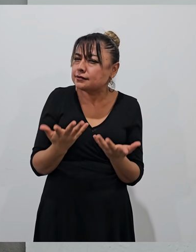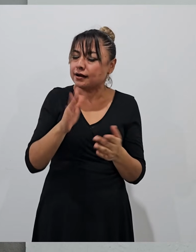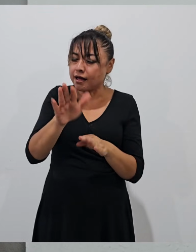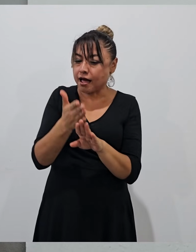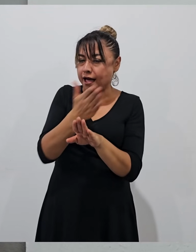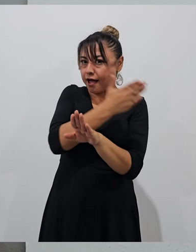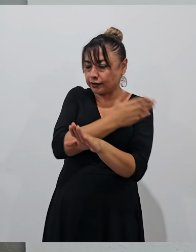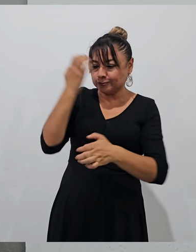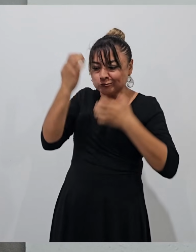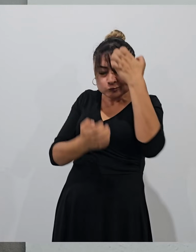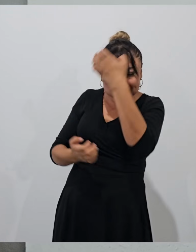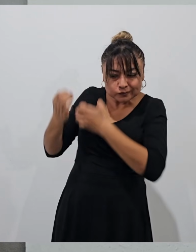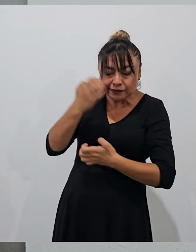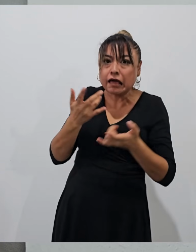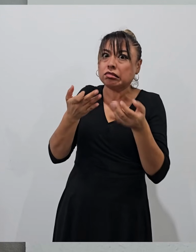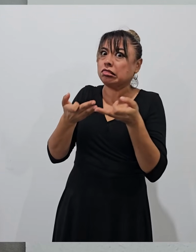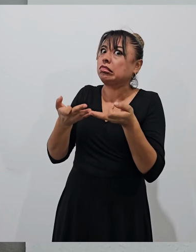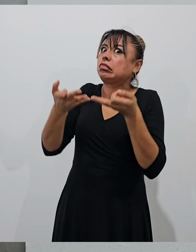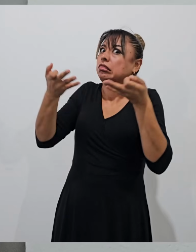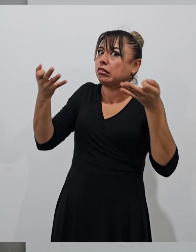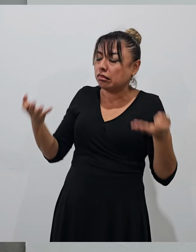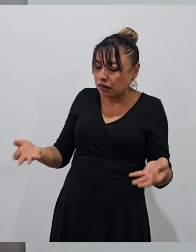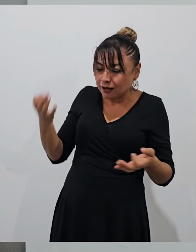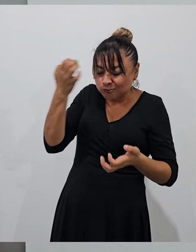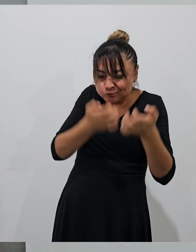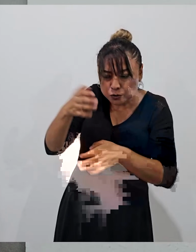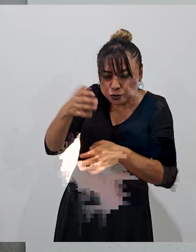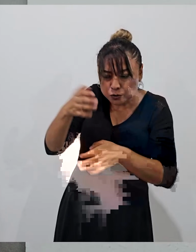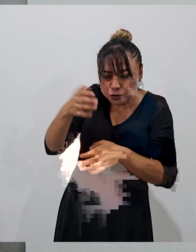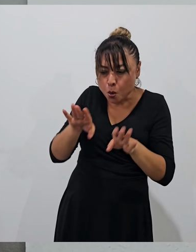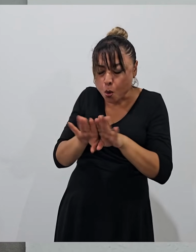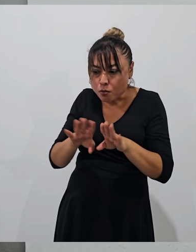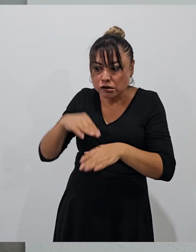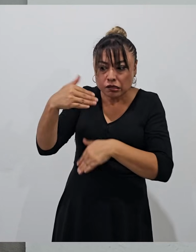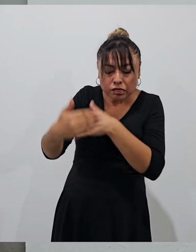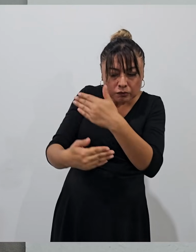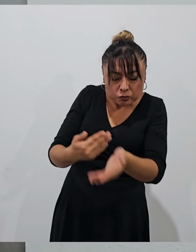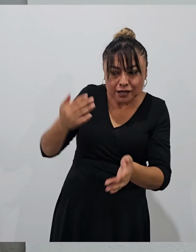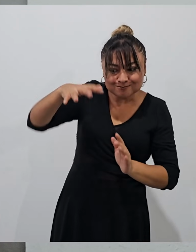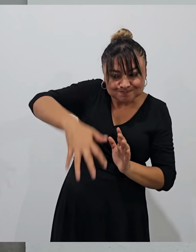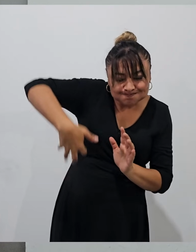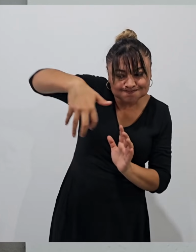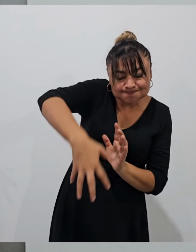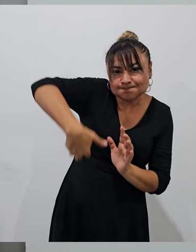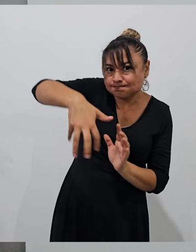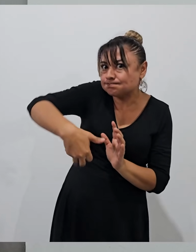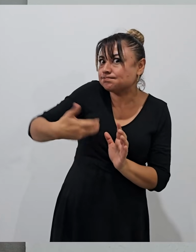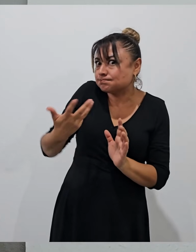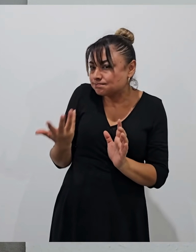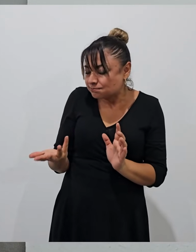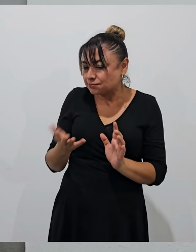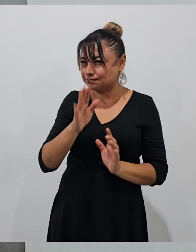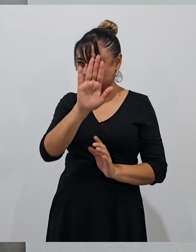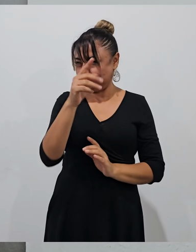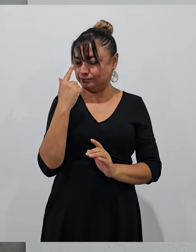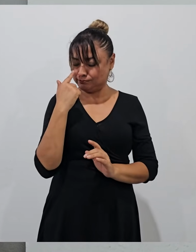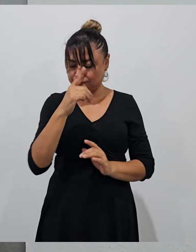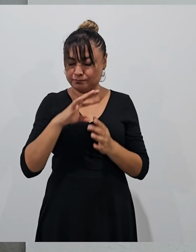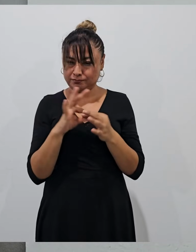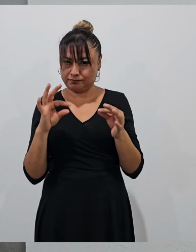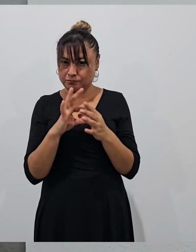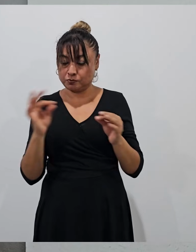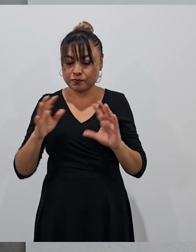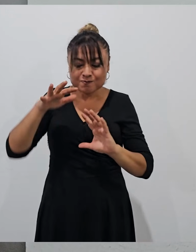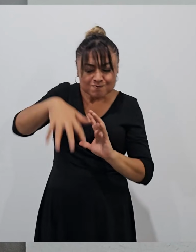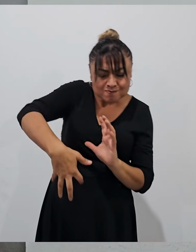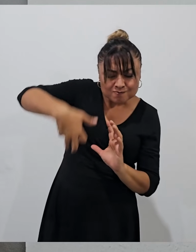Esto con el objetivo de determinar la composición del suelo, y posteriormente se estableció el criterio de excavación, el cual es el siguiente. La excavación se